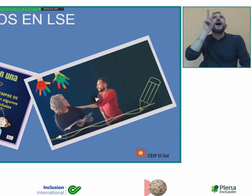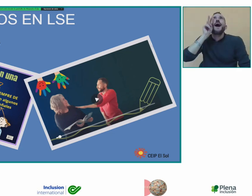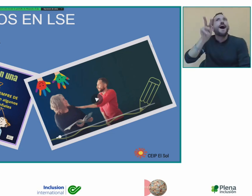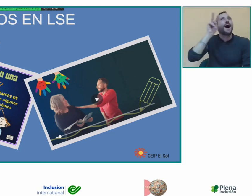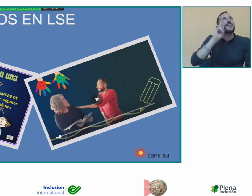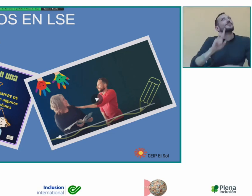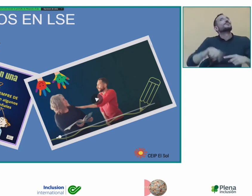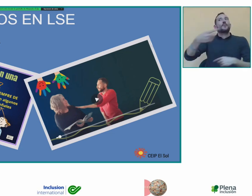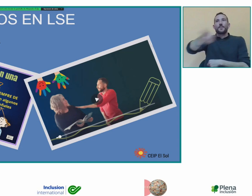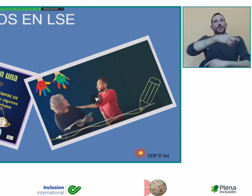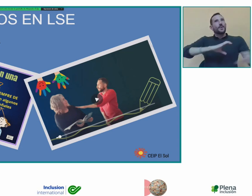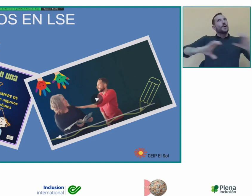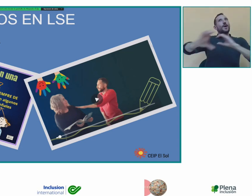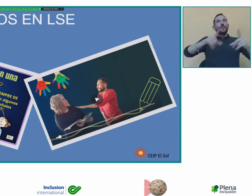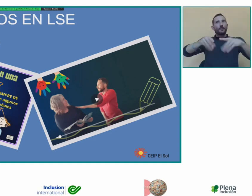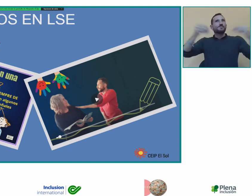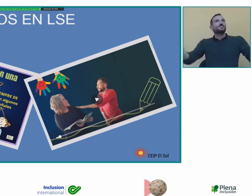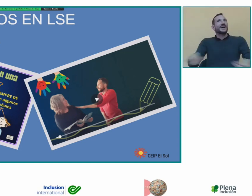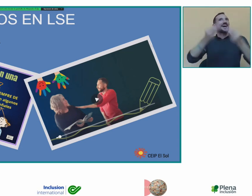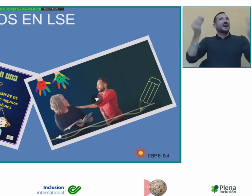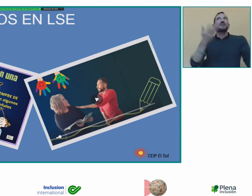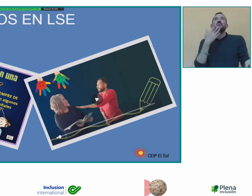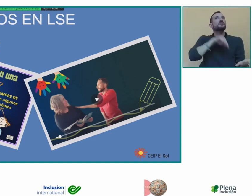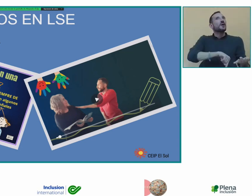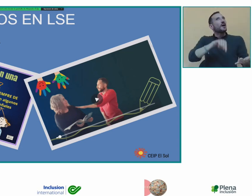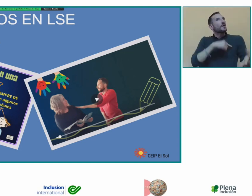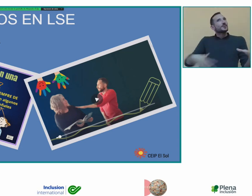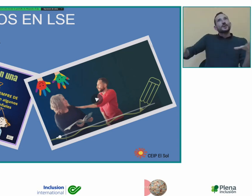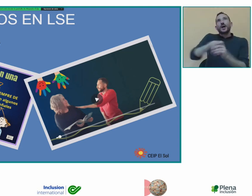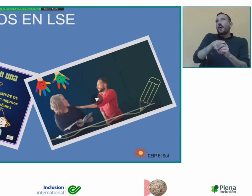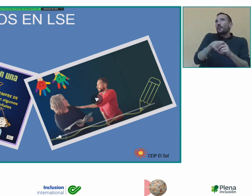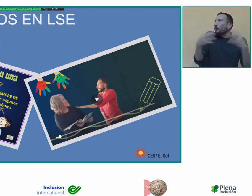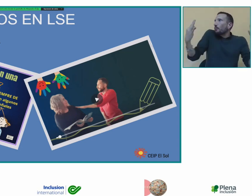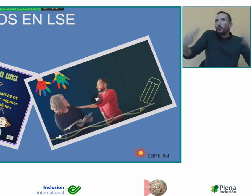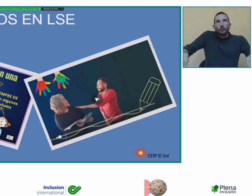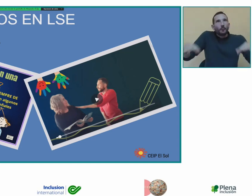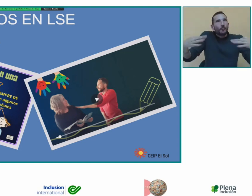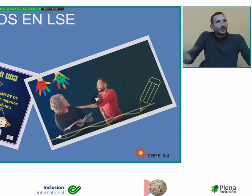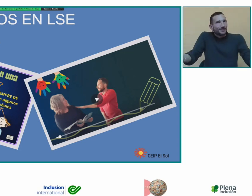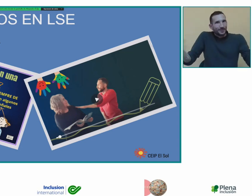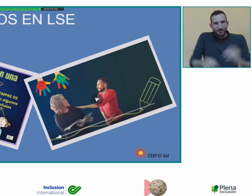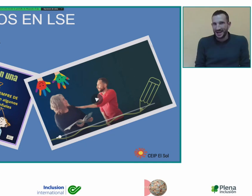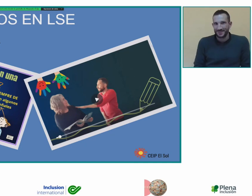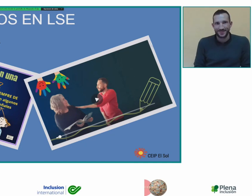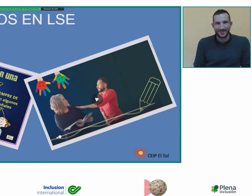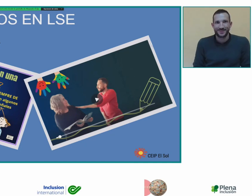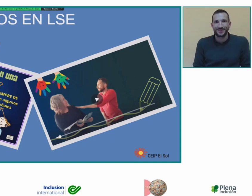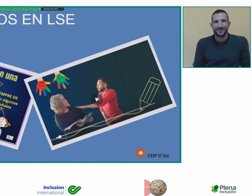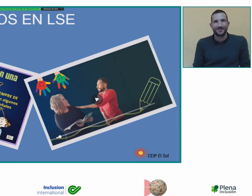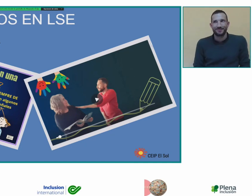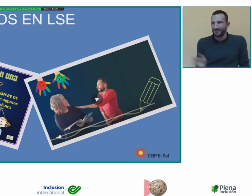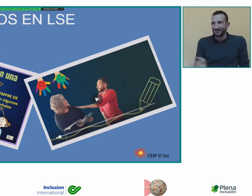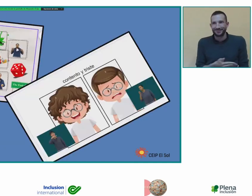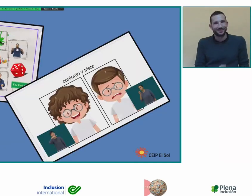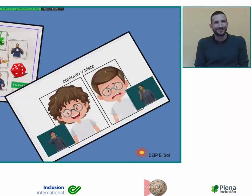los compañeros sordos y poder comunicarse y es un momento en el que fomentamos la comunicación y les ayuda a desarrollar sus habilidades